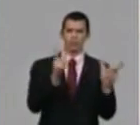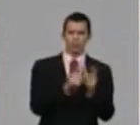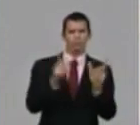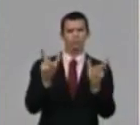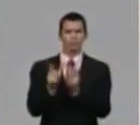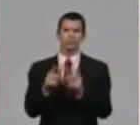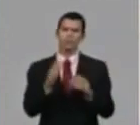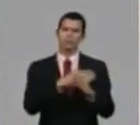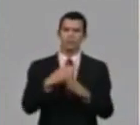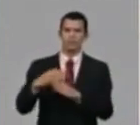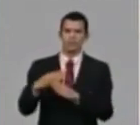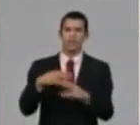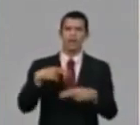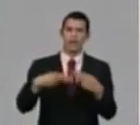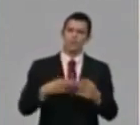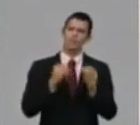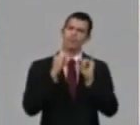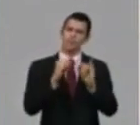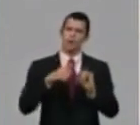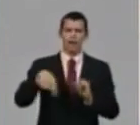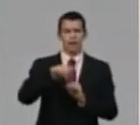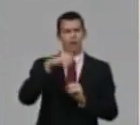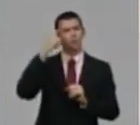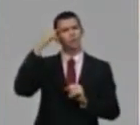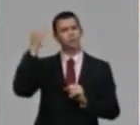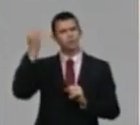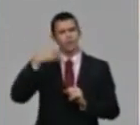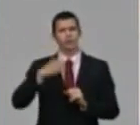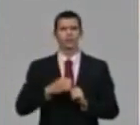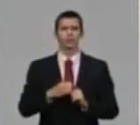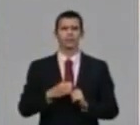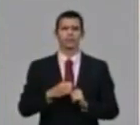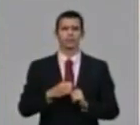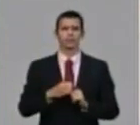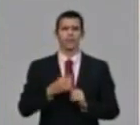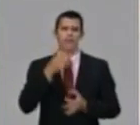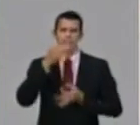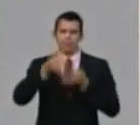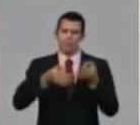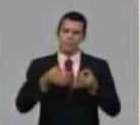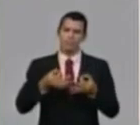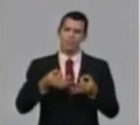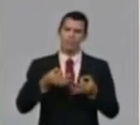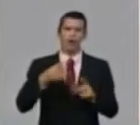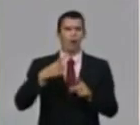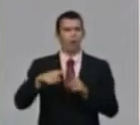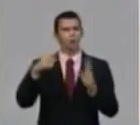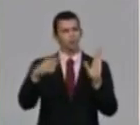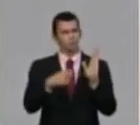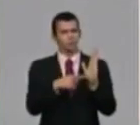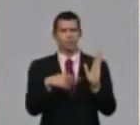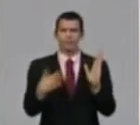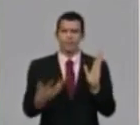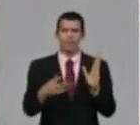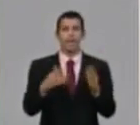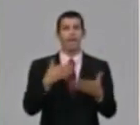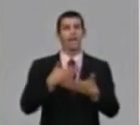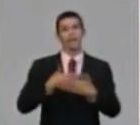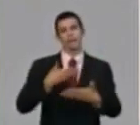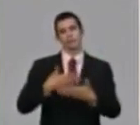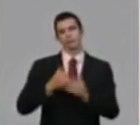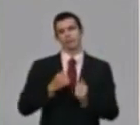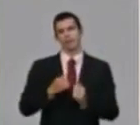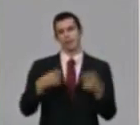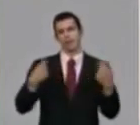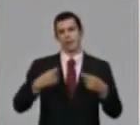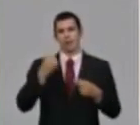consejos provinciales, a que también en las empresas tiene que haber un uso más racional de los gastos. O sea, se deben incurrir en los gastos que sean necesarios, los gastos